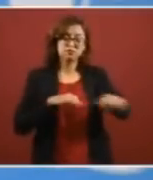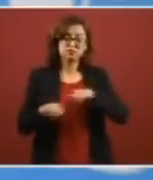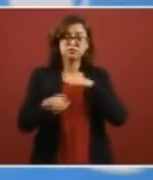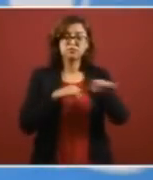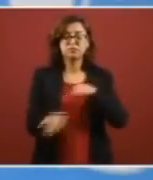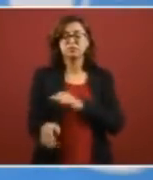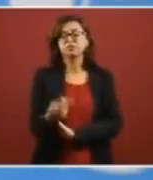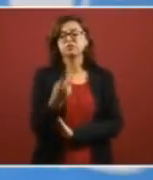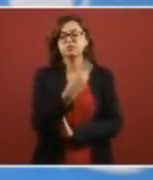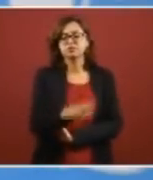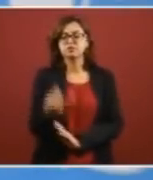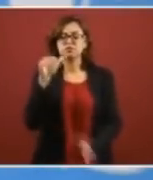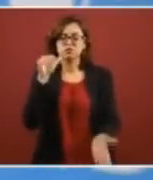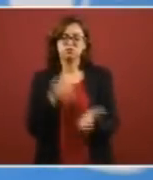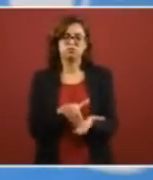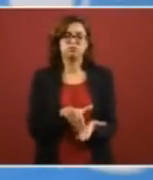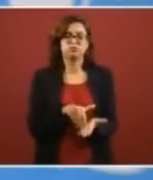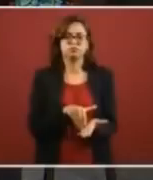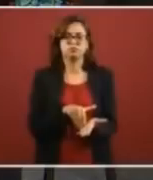a 200,000